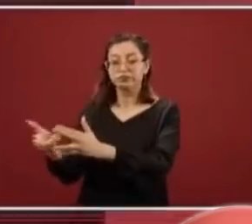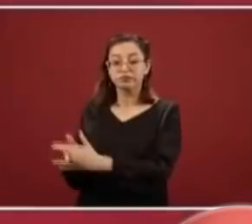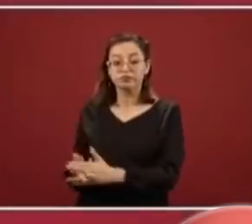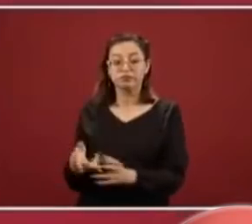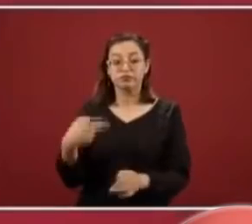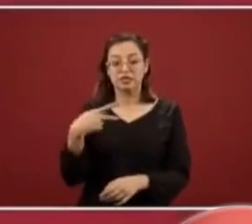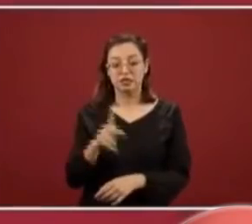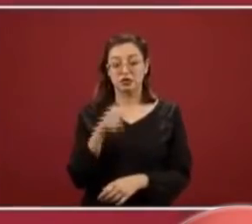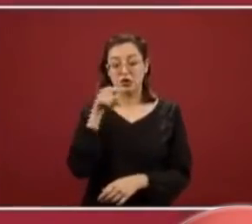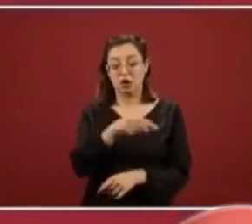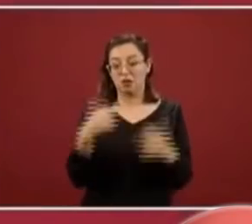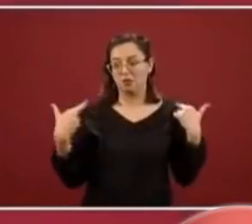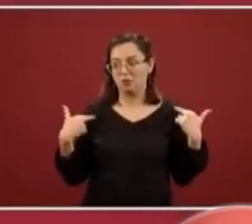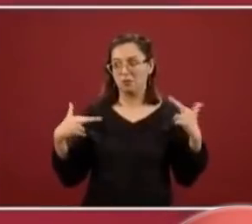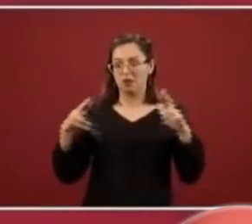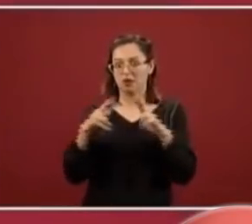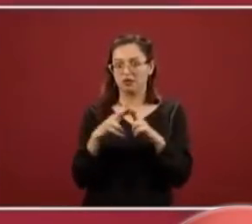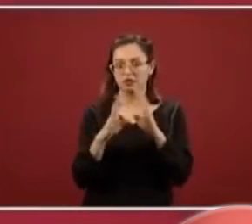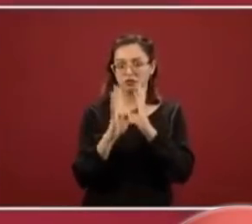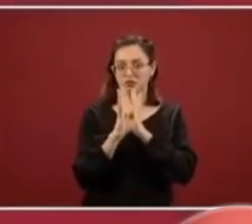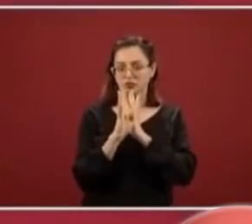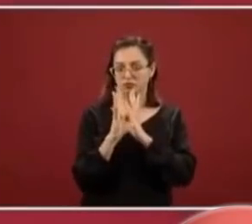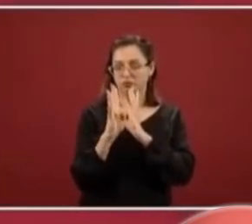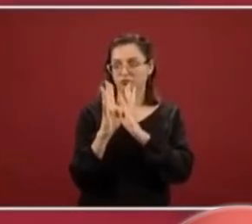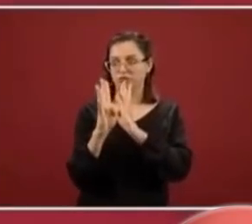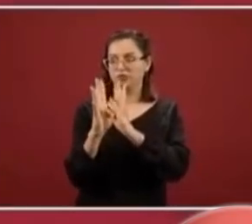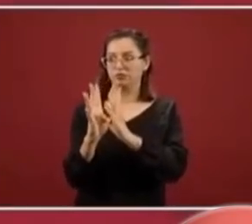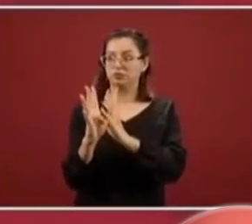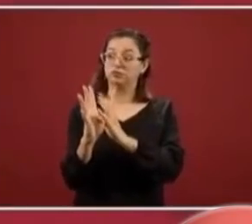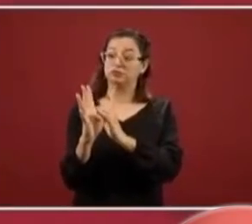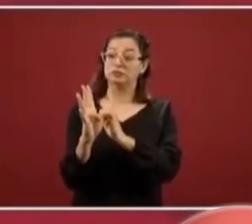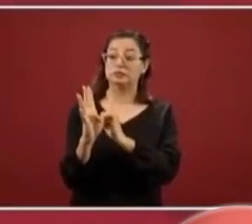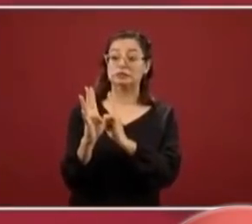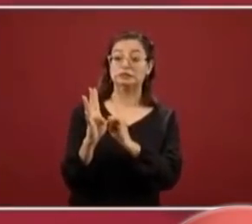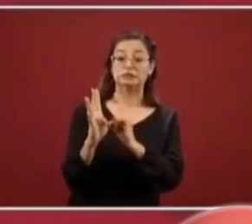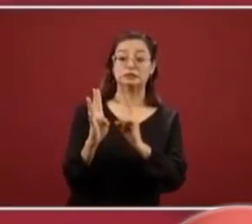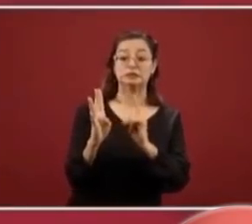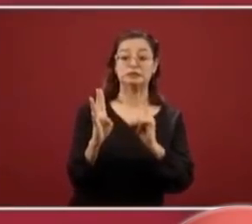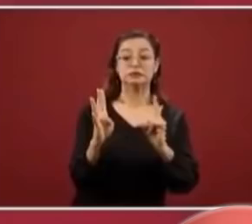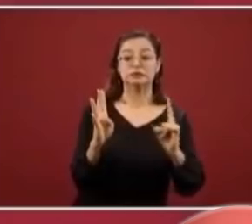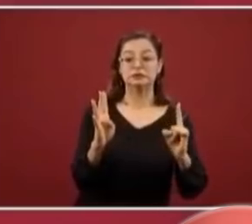pudo en la calle hacerse a un lado